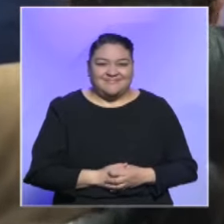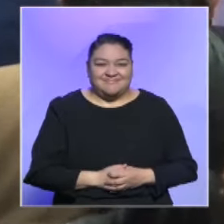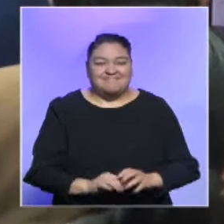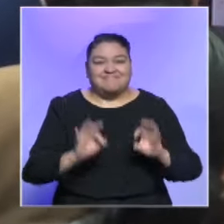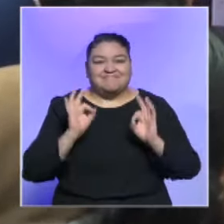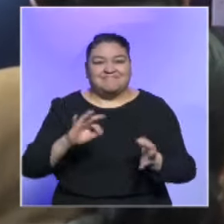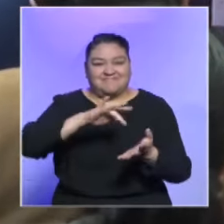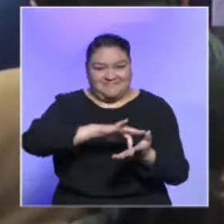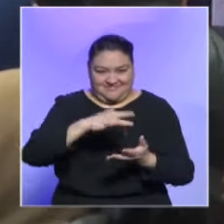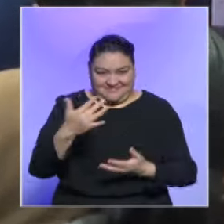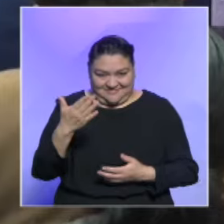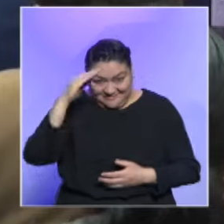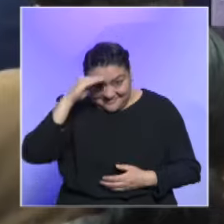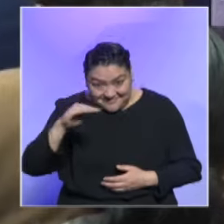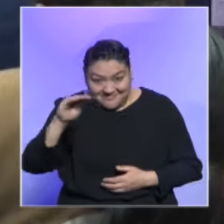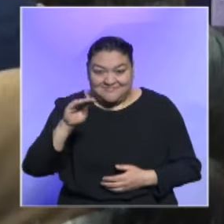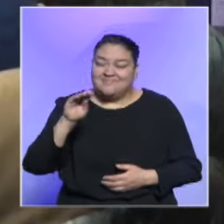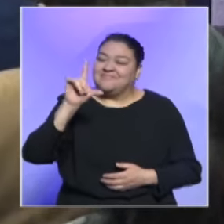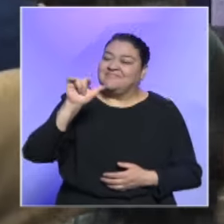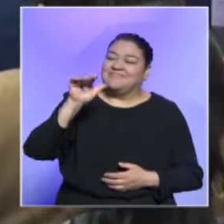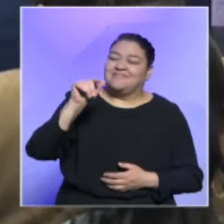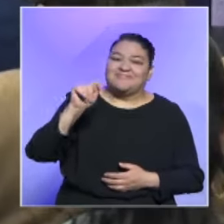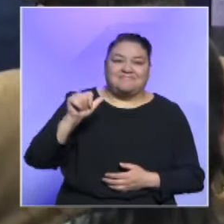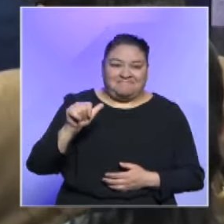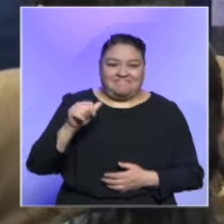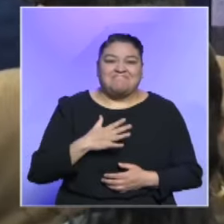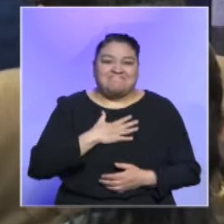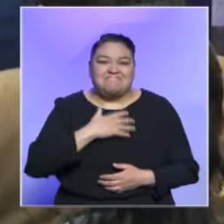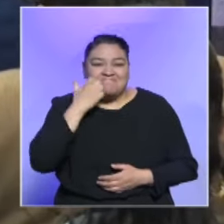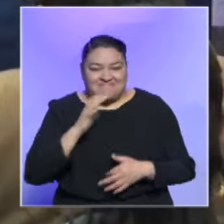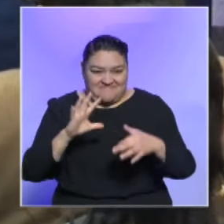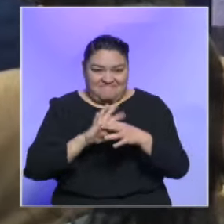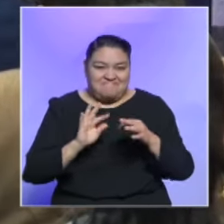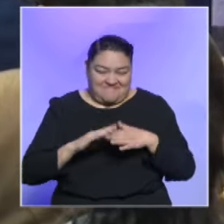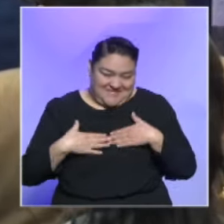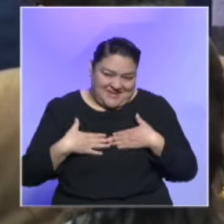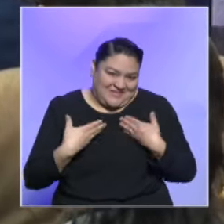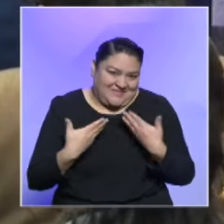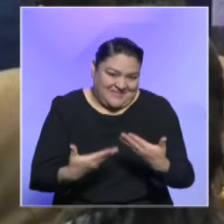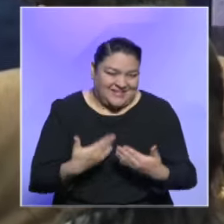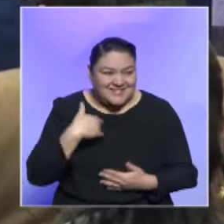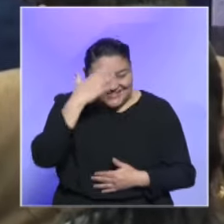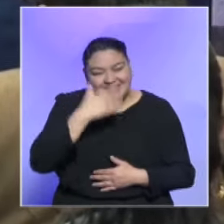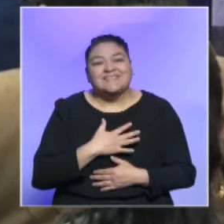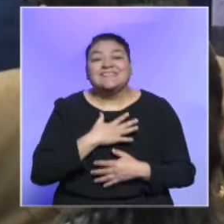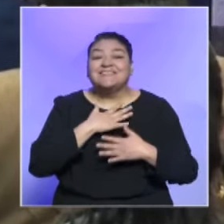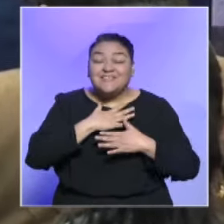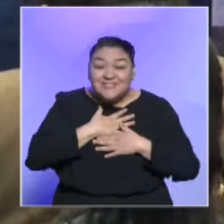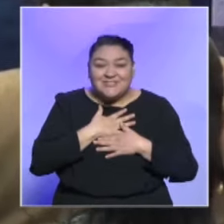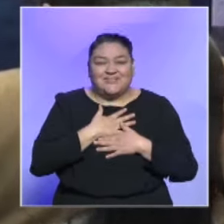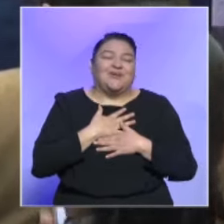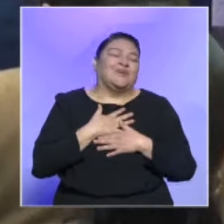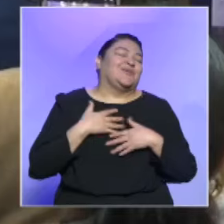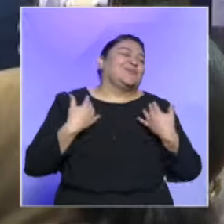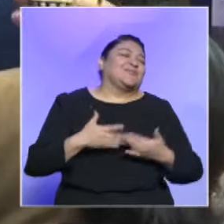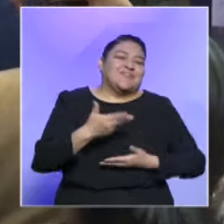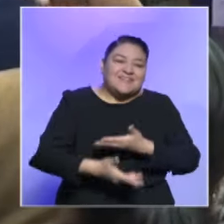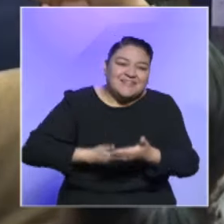Muchas gracias, don Felipe de la Mata. La verdad es que les quiero confesar muy rápidamente que para mí ha sido una mesa de